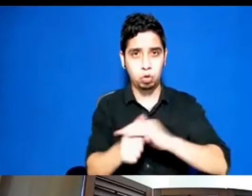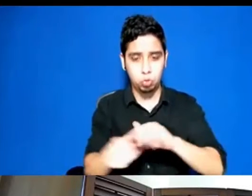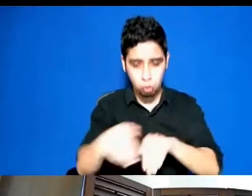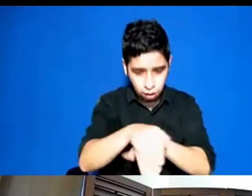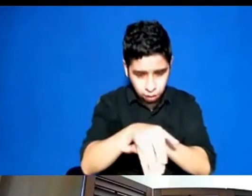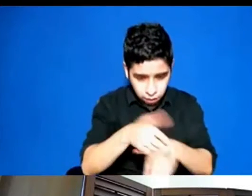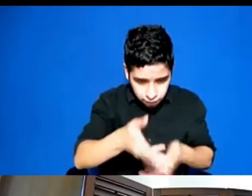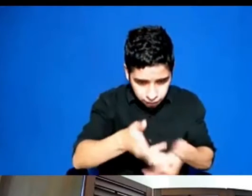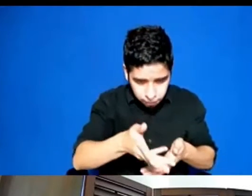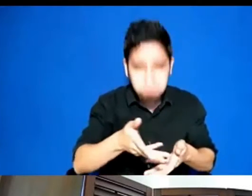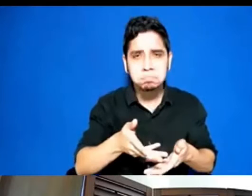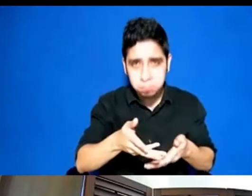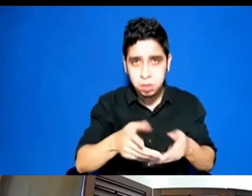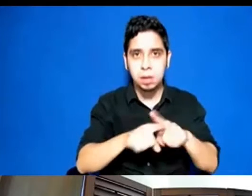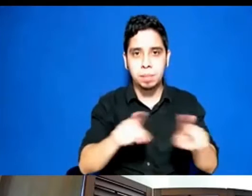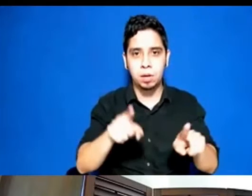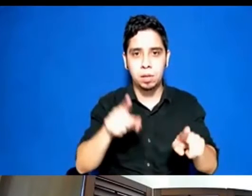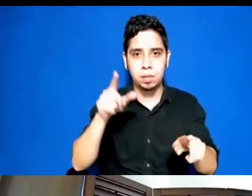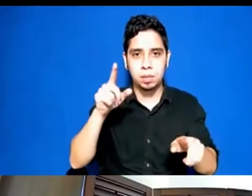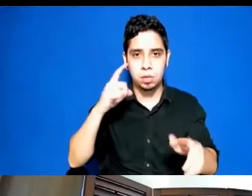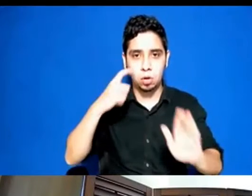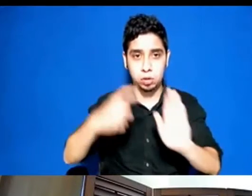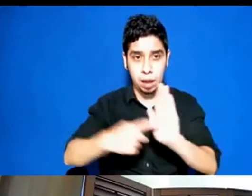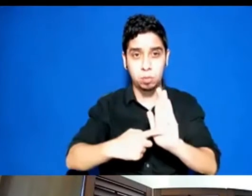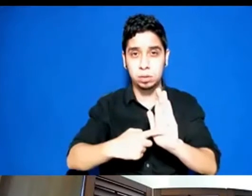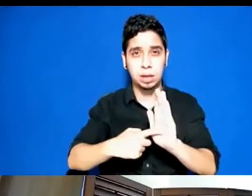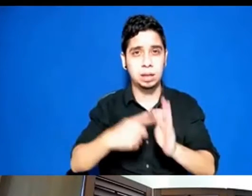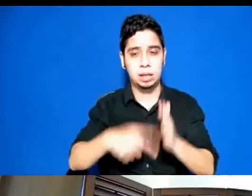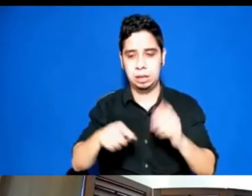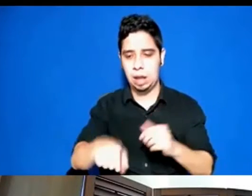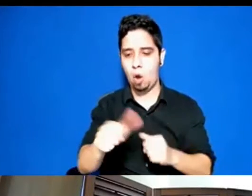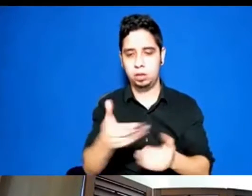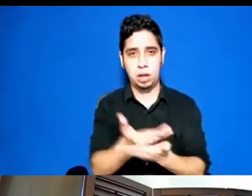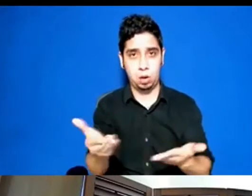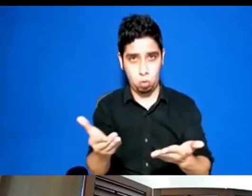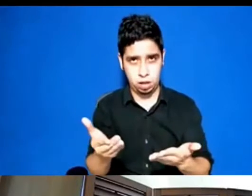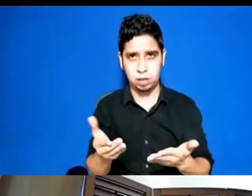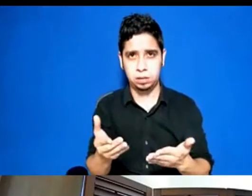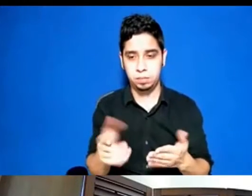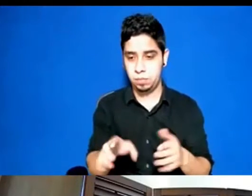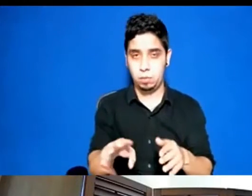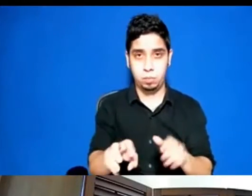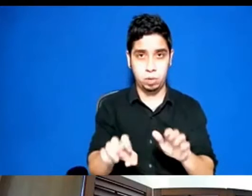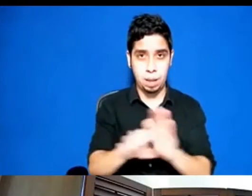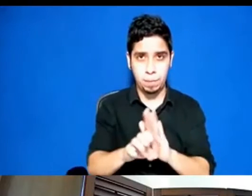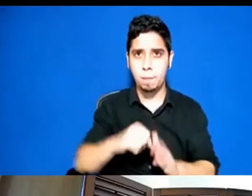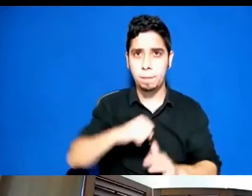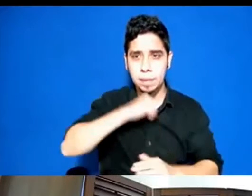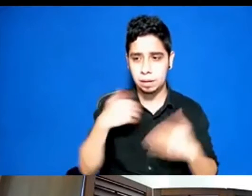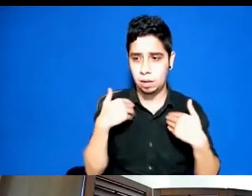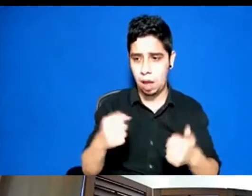tortugas necesitan unos arrecifes saludables, necesitan unas aguas limpias, necesitan unas playas